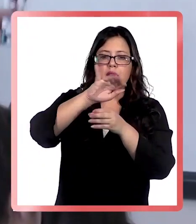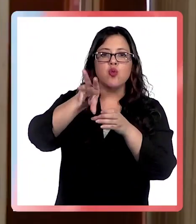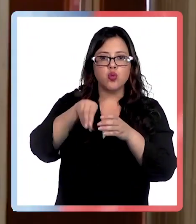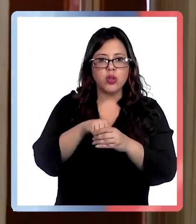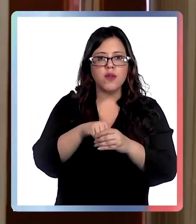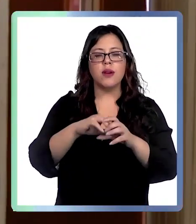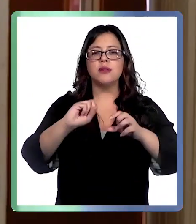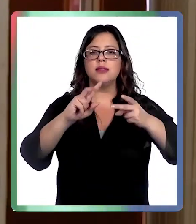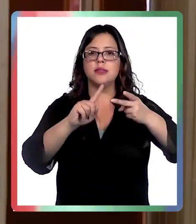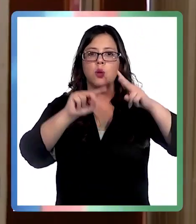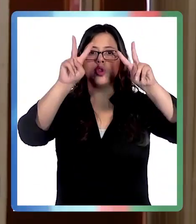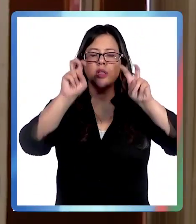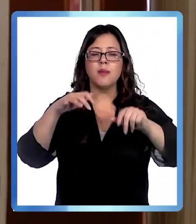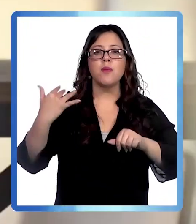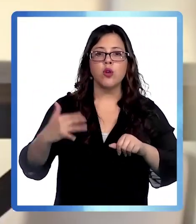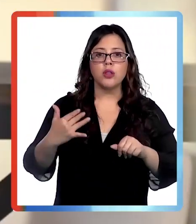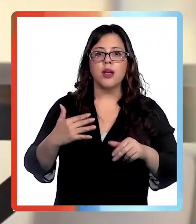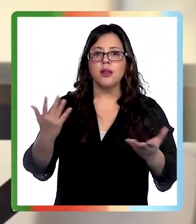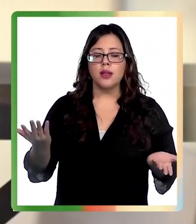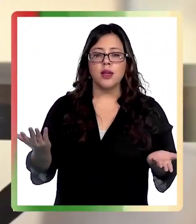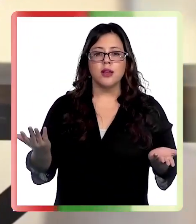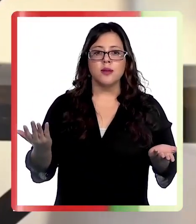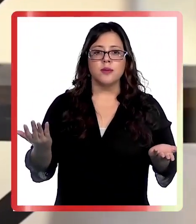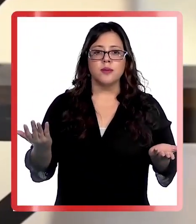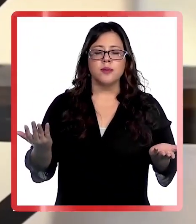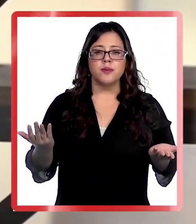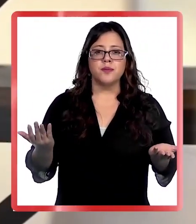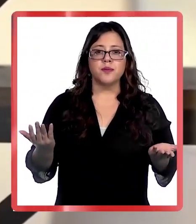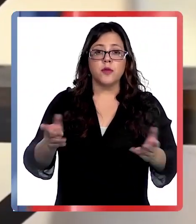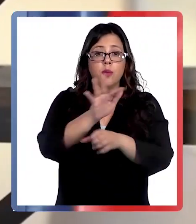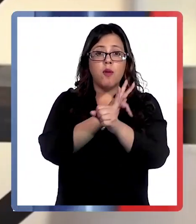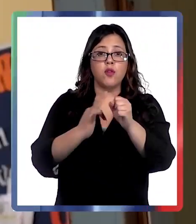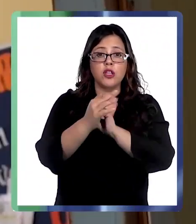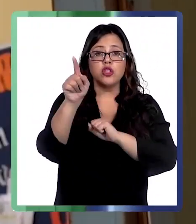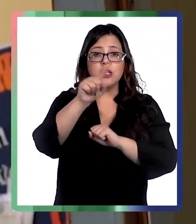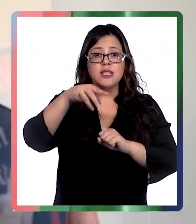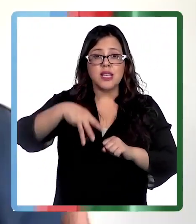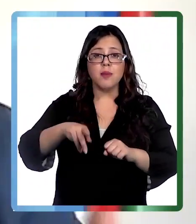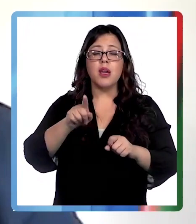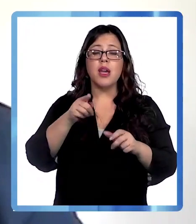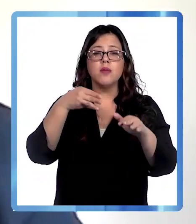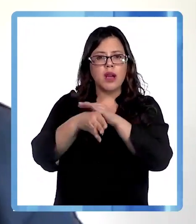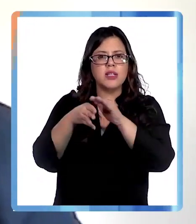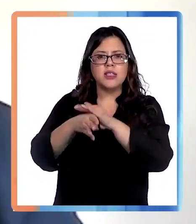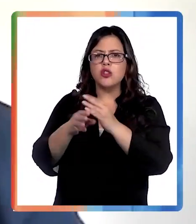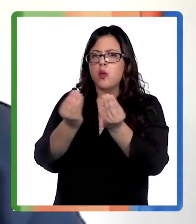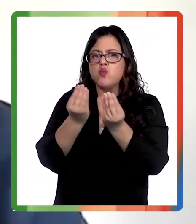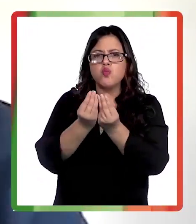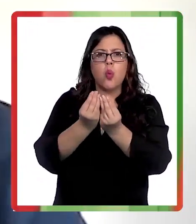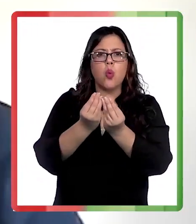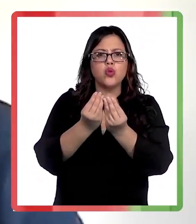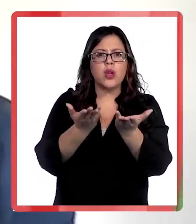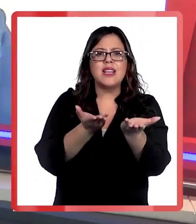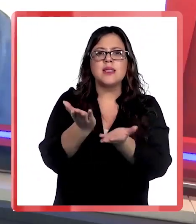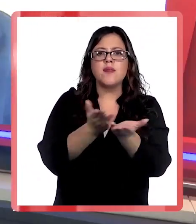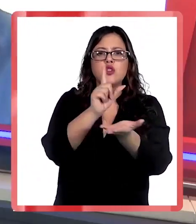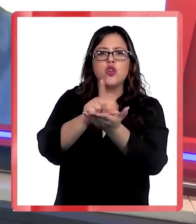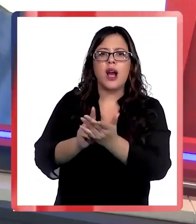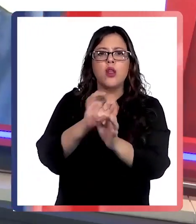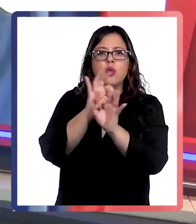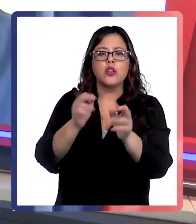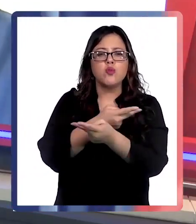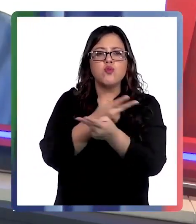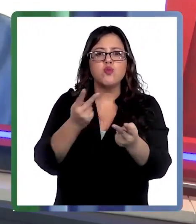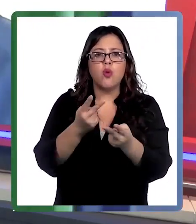inclusiva. Un segundo elemento, trajimos como Fundación SM tenemos acceso a muchos expertos internacionales